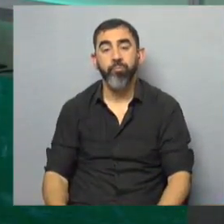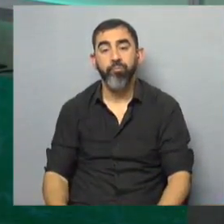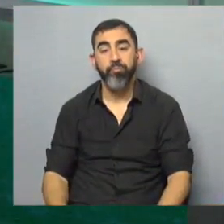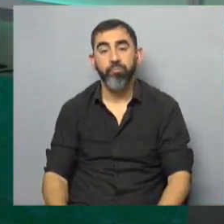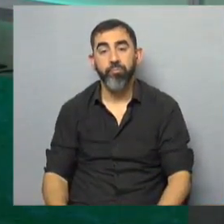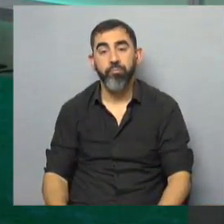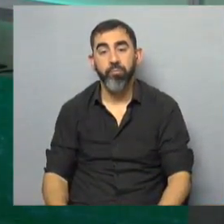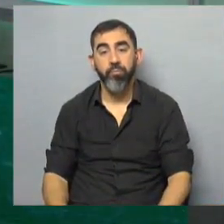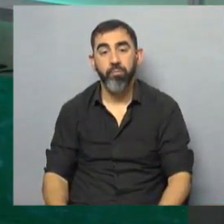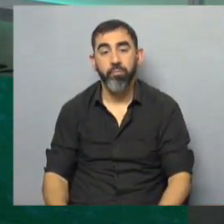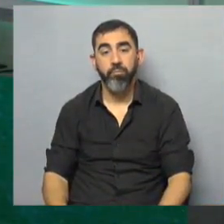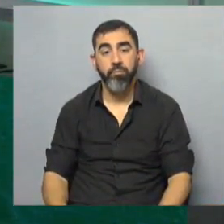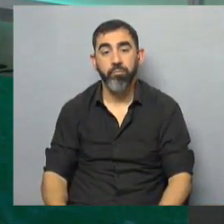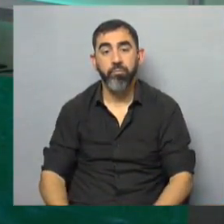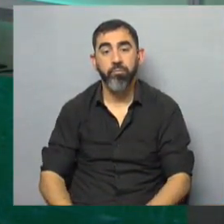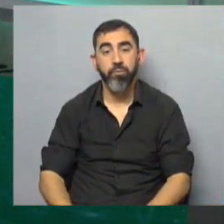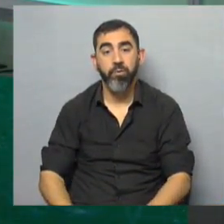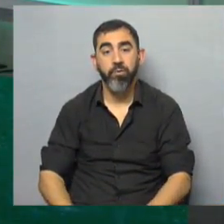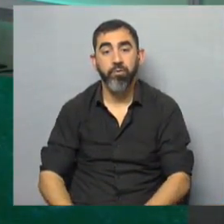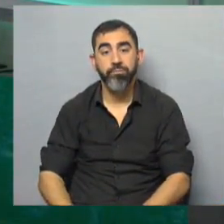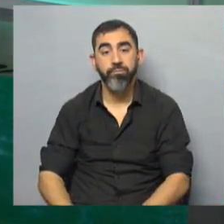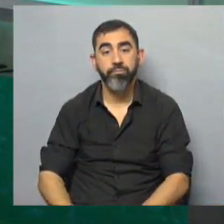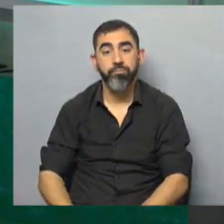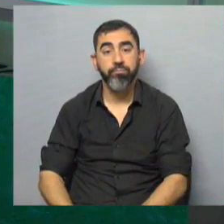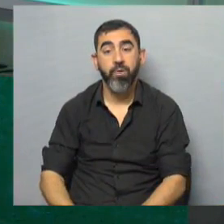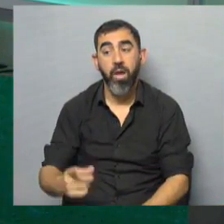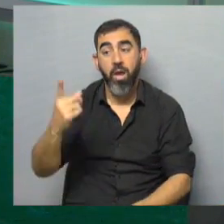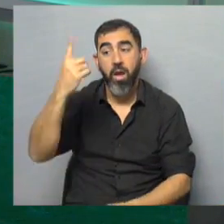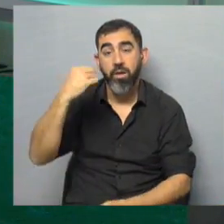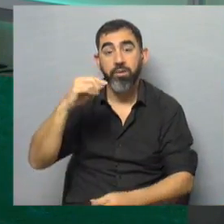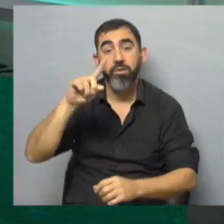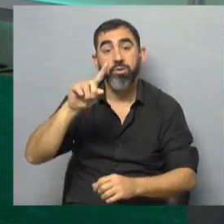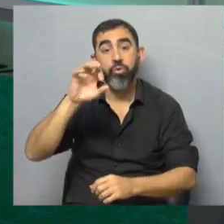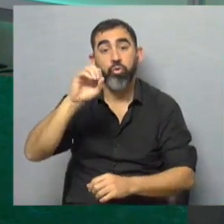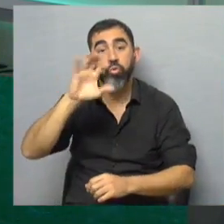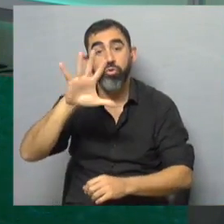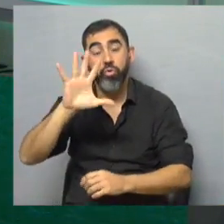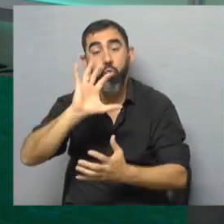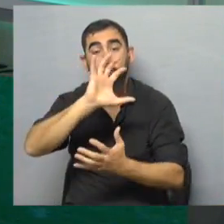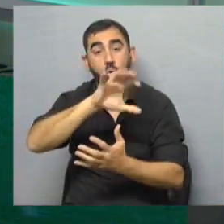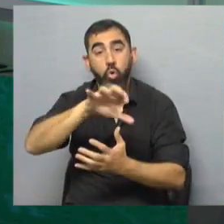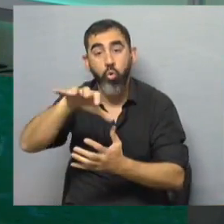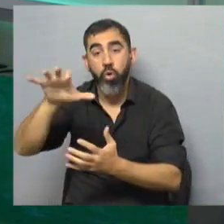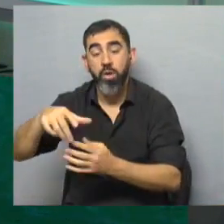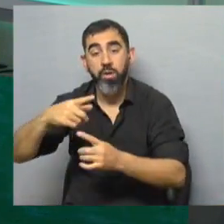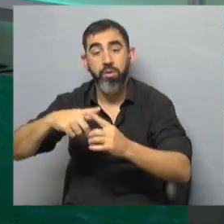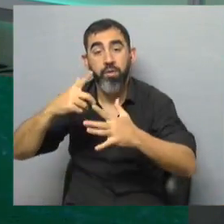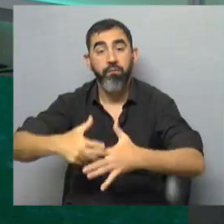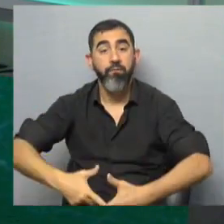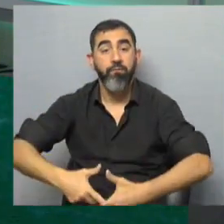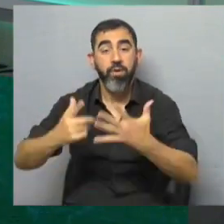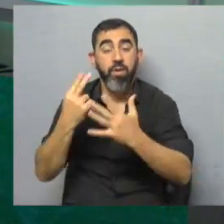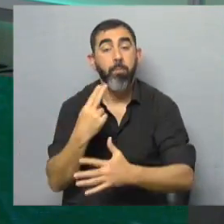Vamos a aclarar que justamente información que nos daba Daniel González a última hora de ayer, estaban 105 locales de fiesta,